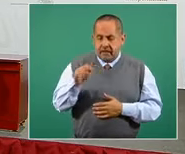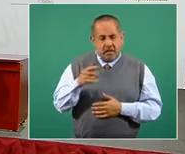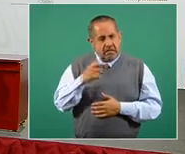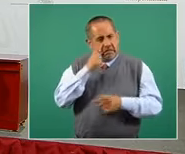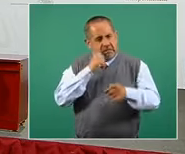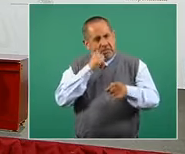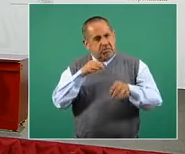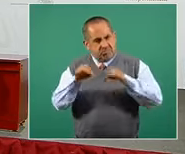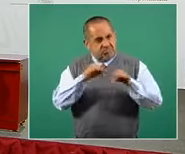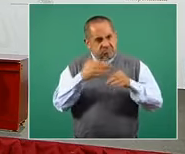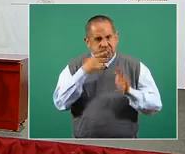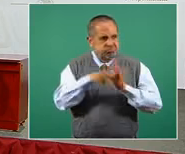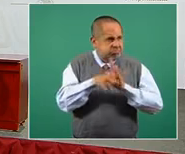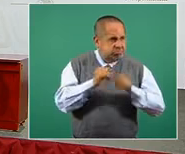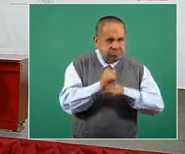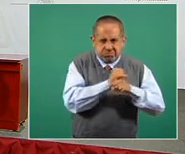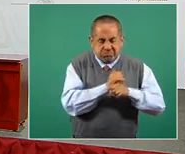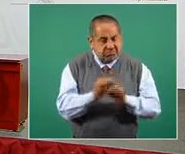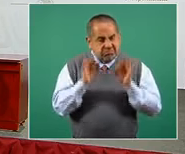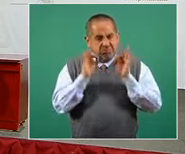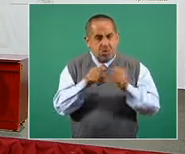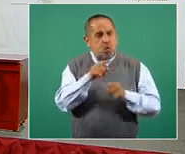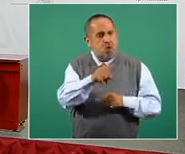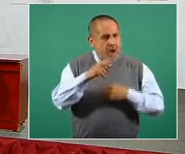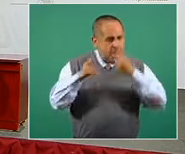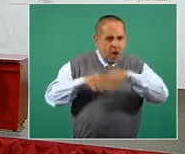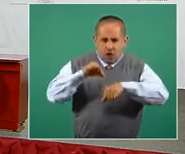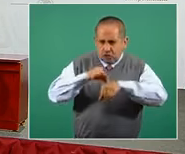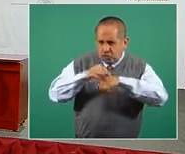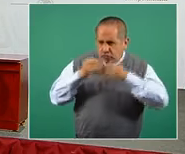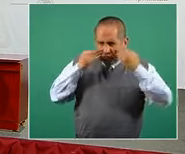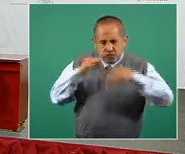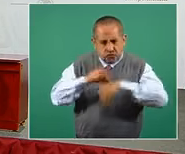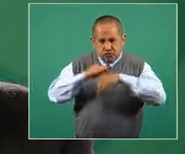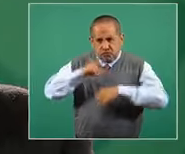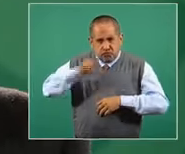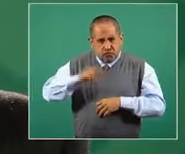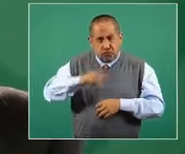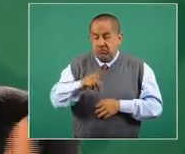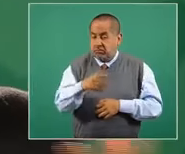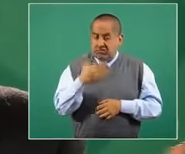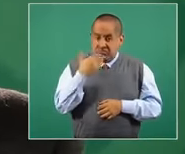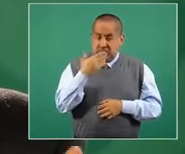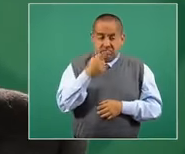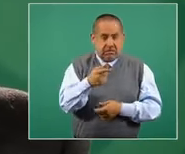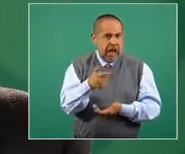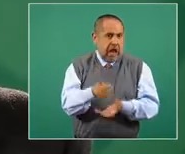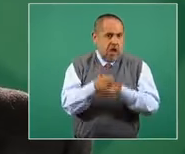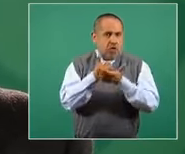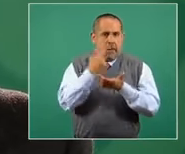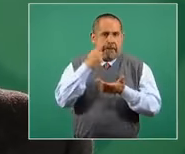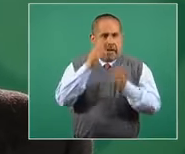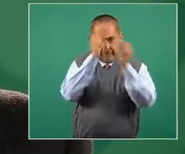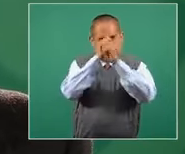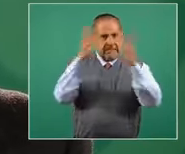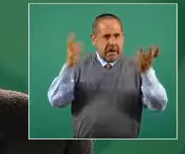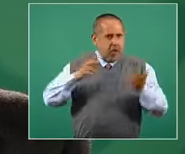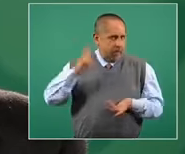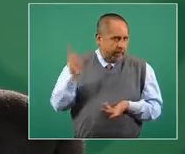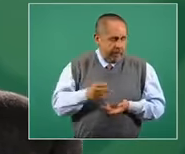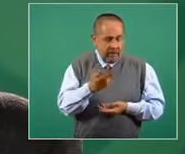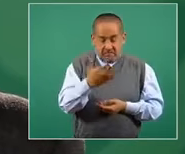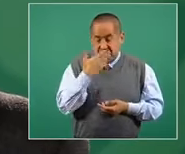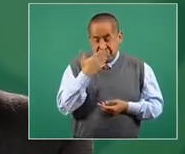aprecio mucho su trabajo periodístico, que va a los lugares y hace constataciones directas y ayuda mucho a tener una perspectiva de la realidad.